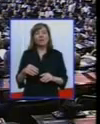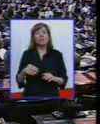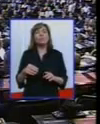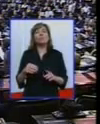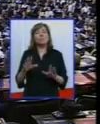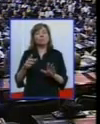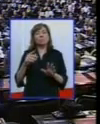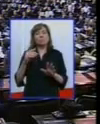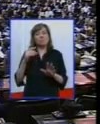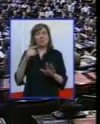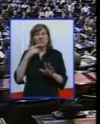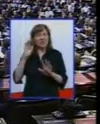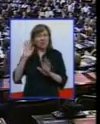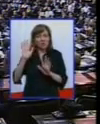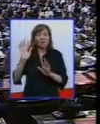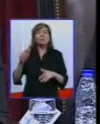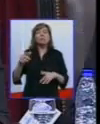Pero bueno, pero